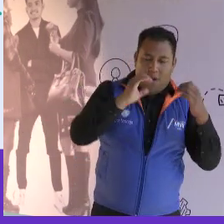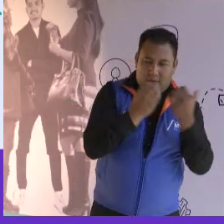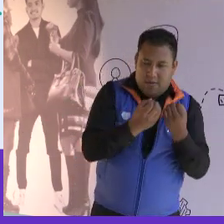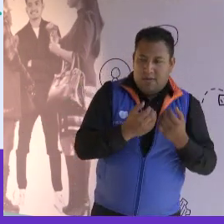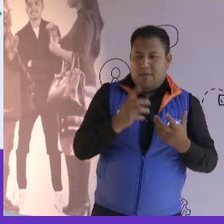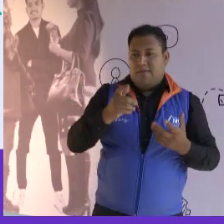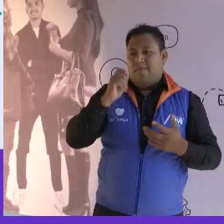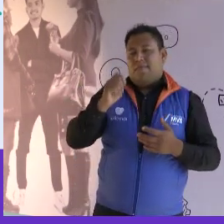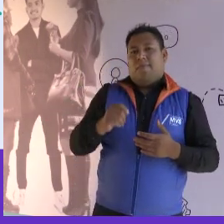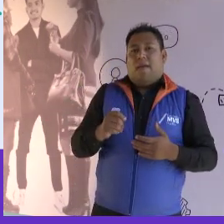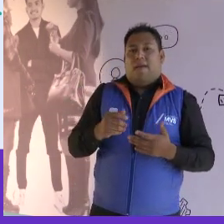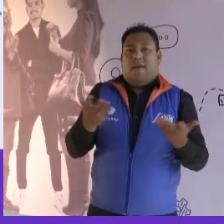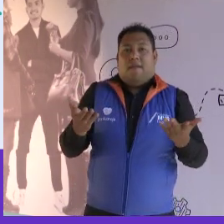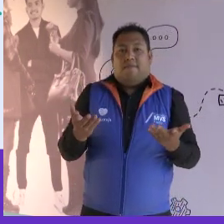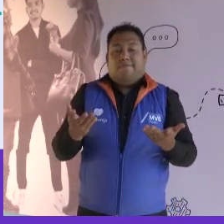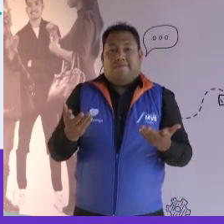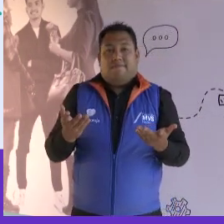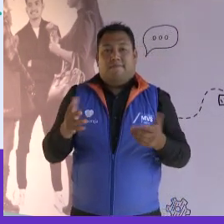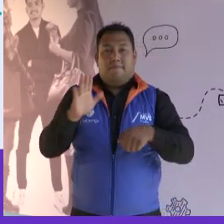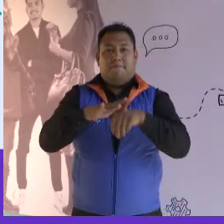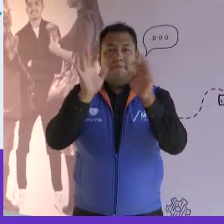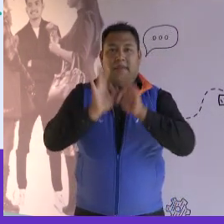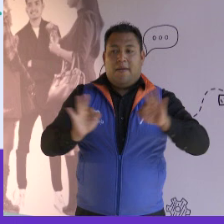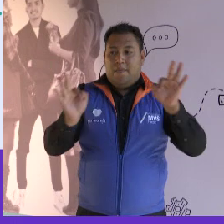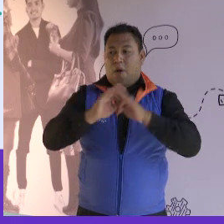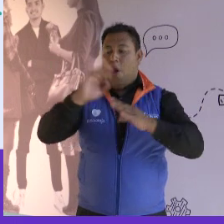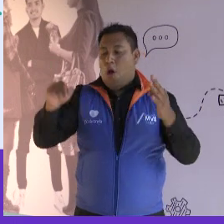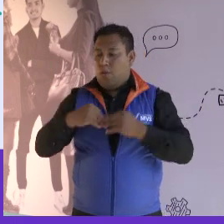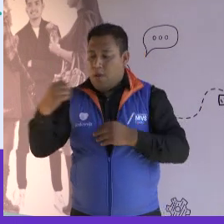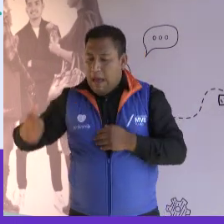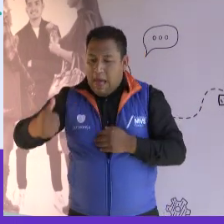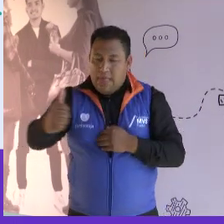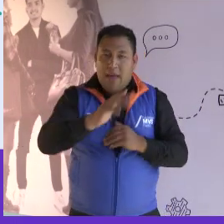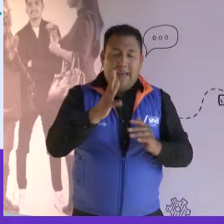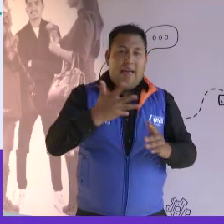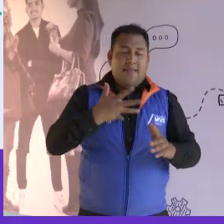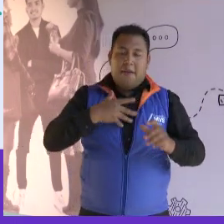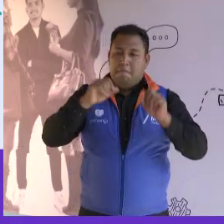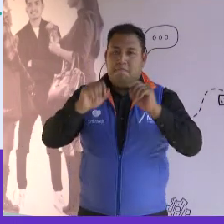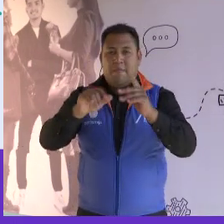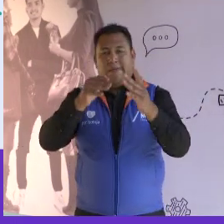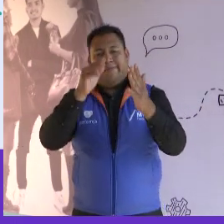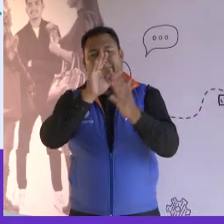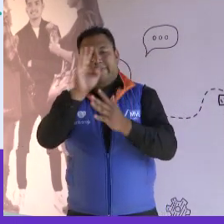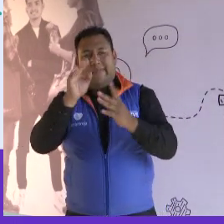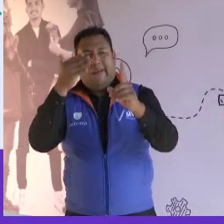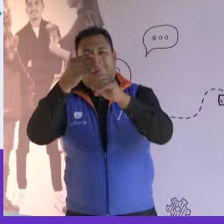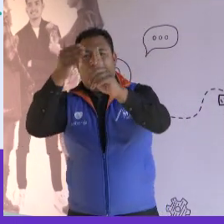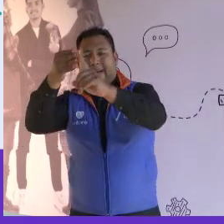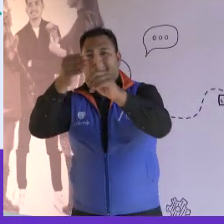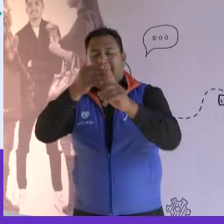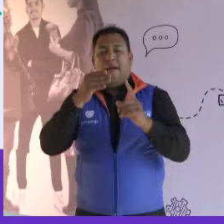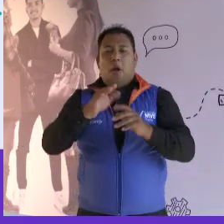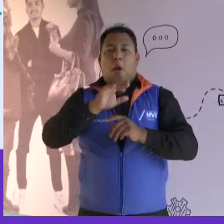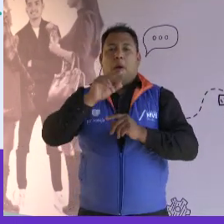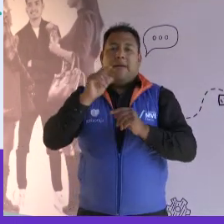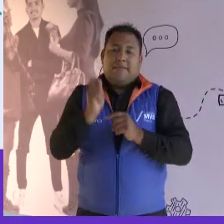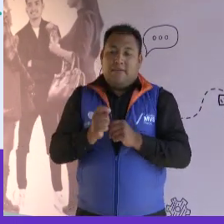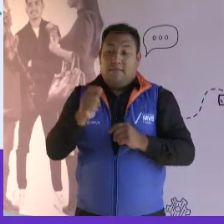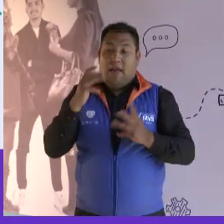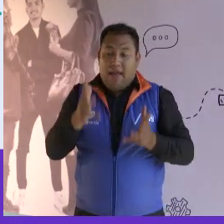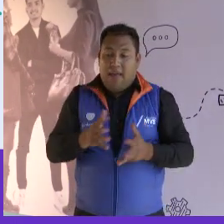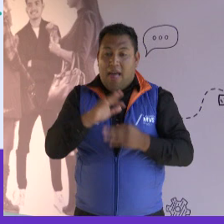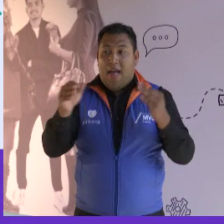colocado el tema 2, sino que todos traíamos esa agenda compartida y un lenguaje compartido. Entonces fue mucho más